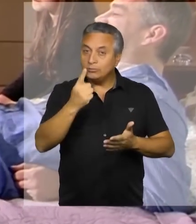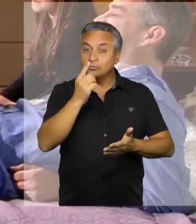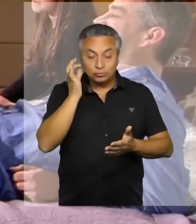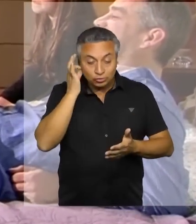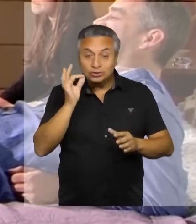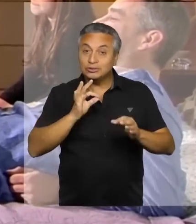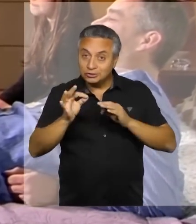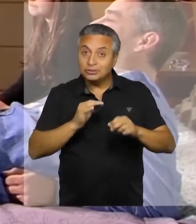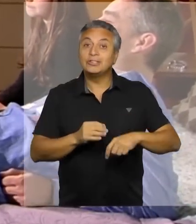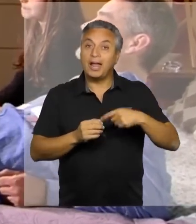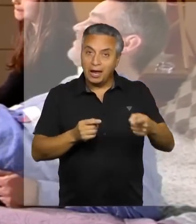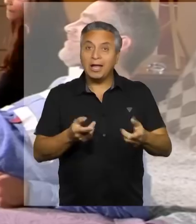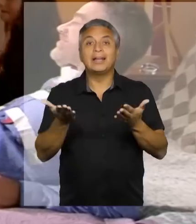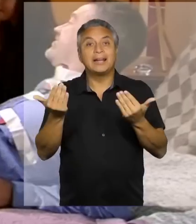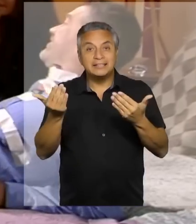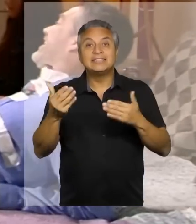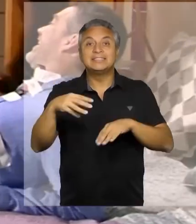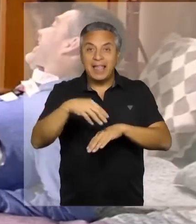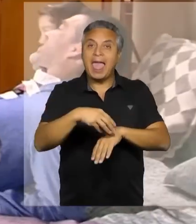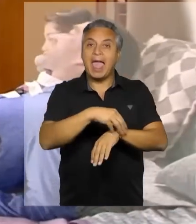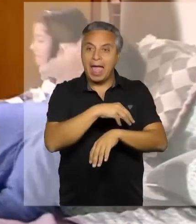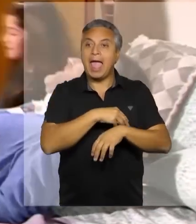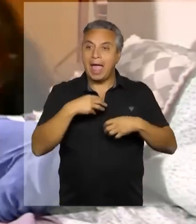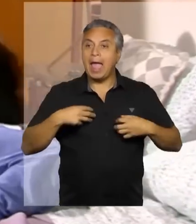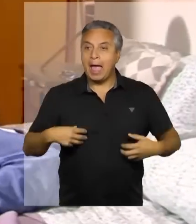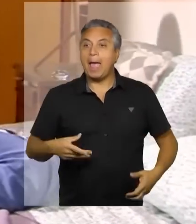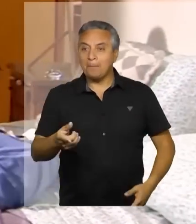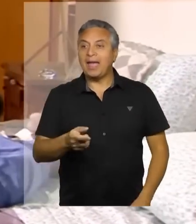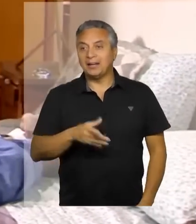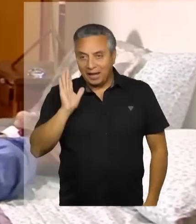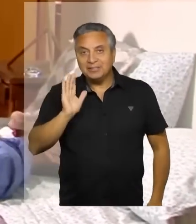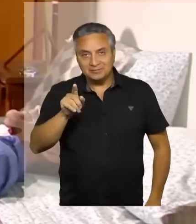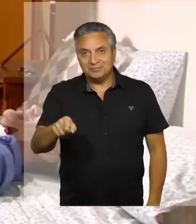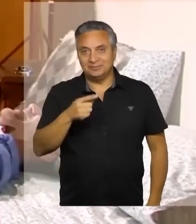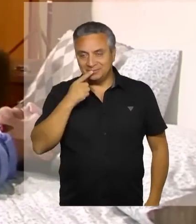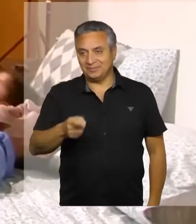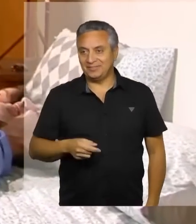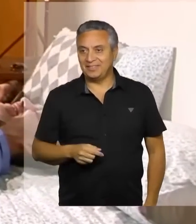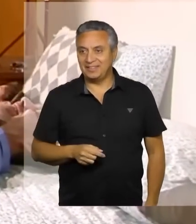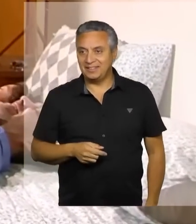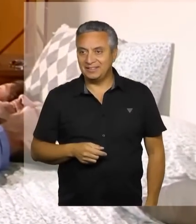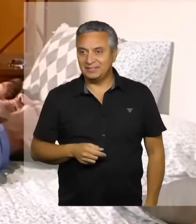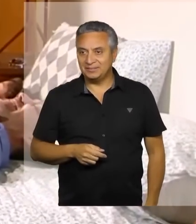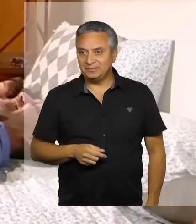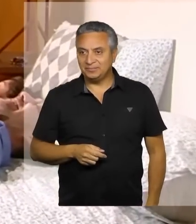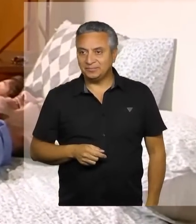señorita que también necesita imanes. ¡Ah, qué bien, eh! Al lado mío, dame la mano.